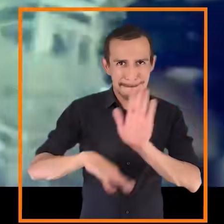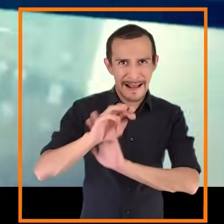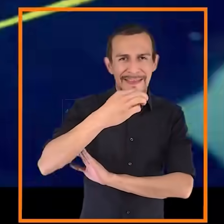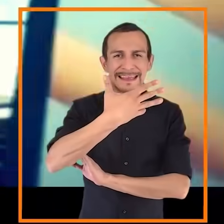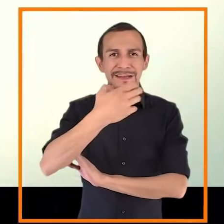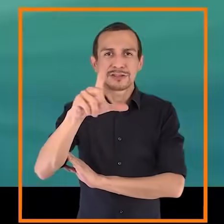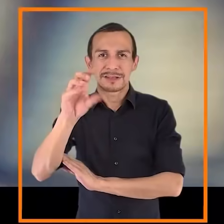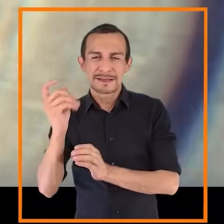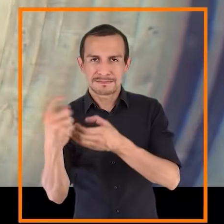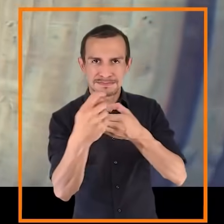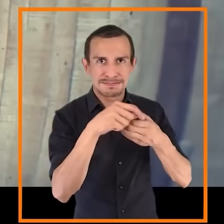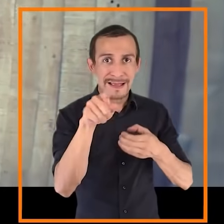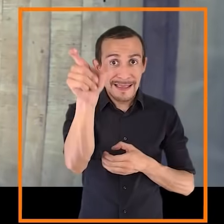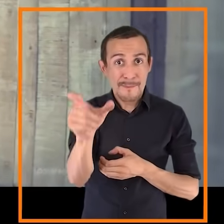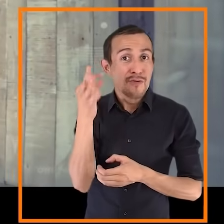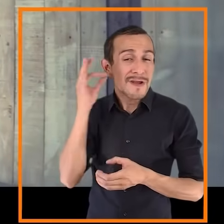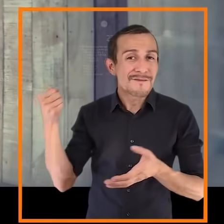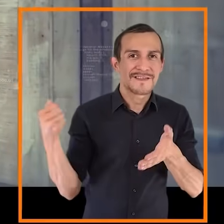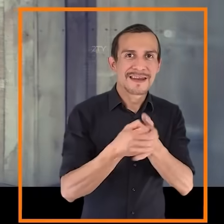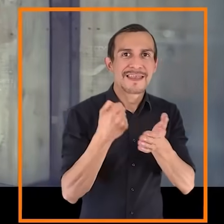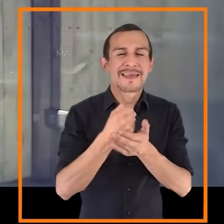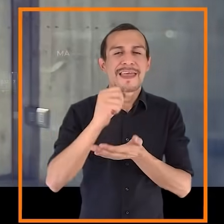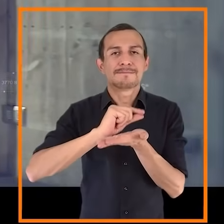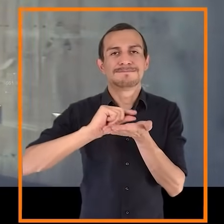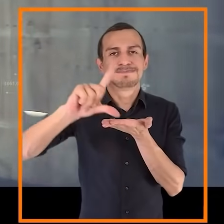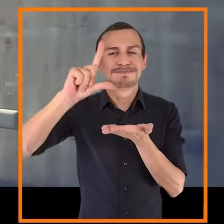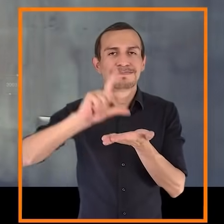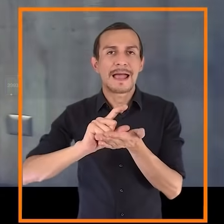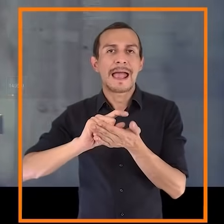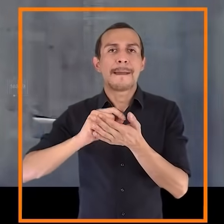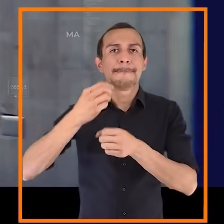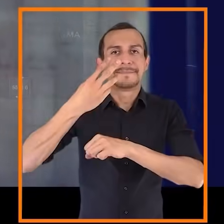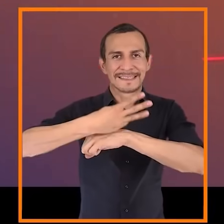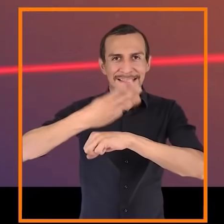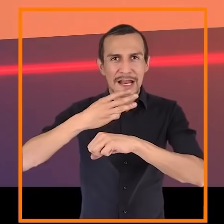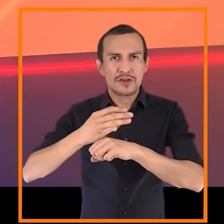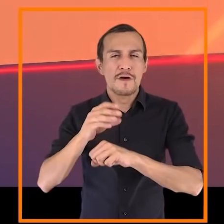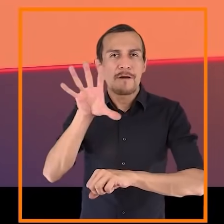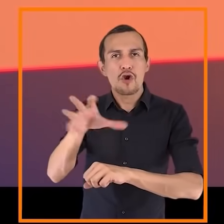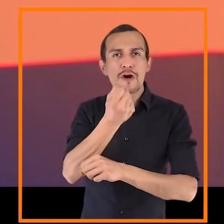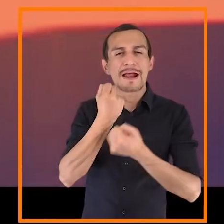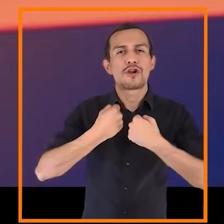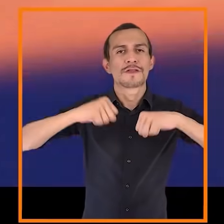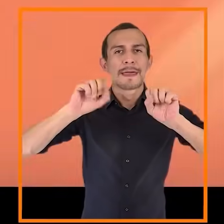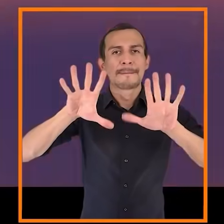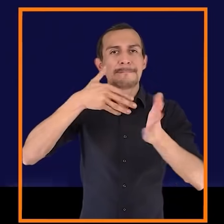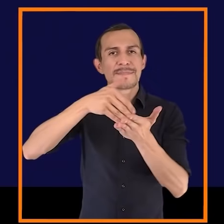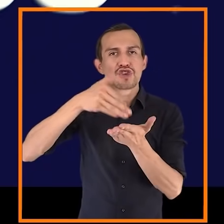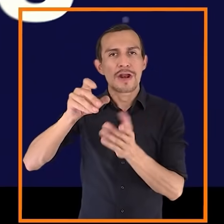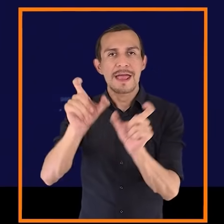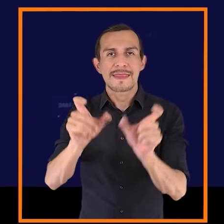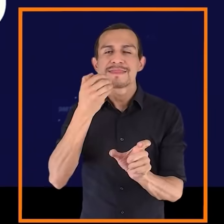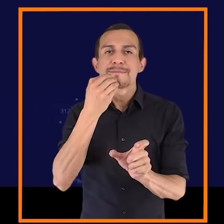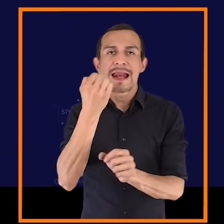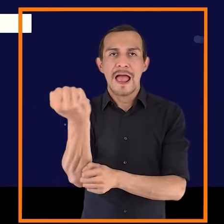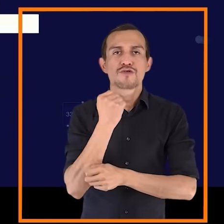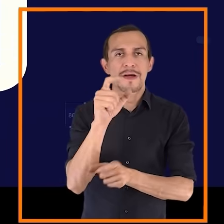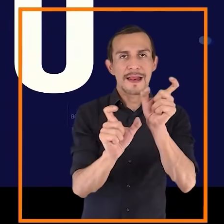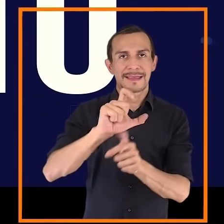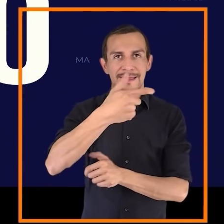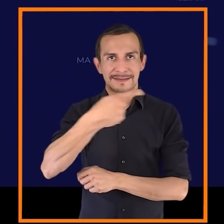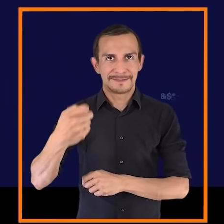570 postulantes, María Inostroza es finalista en el campeonato Emprende Senior y viene a competir por los 10 millones de pesos y la mentoría del